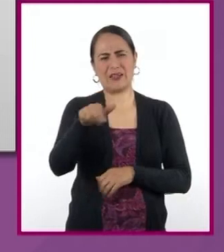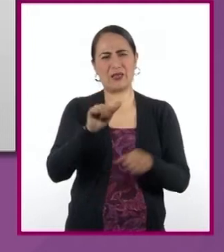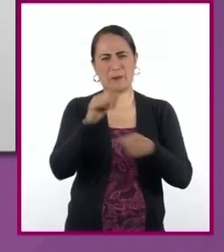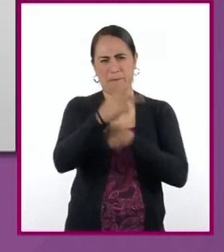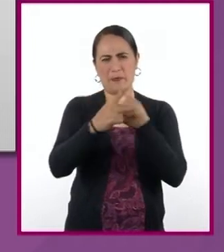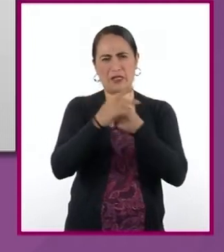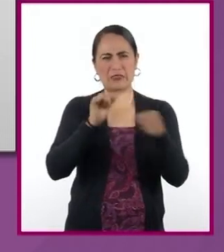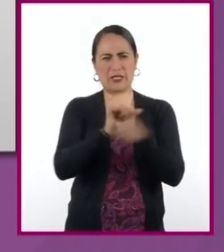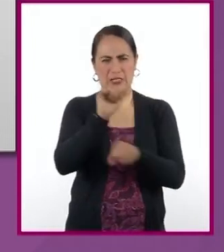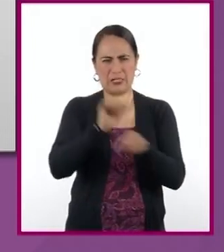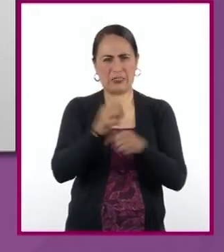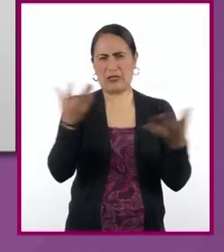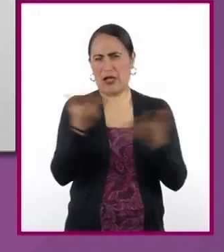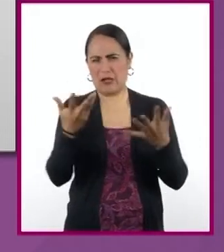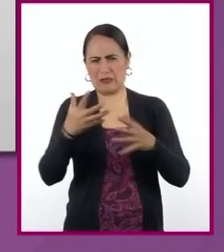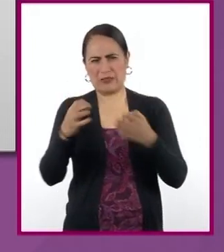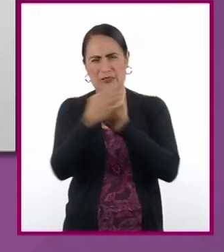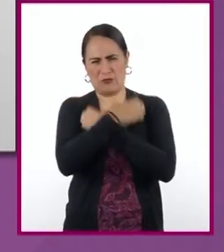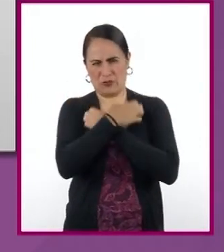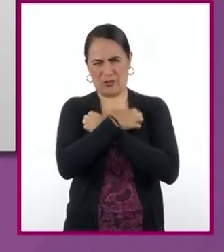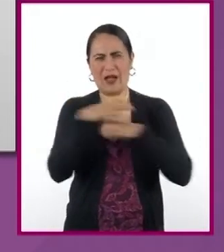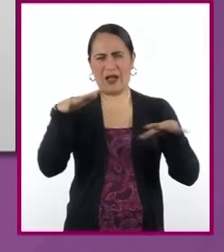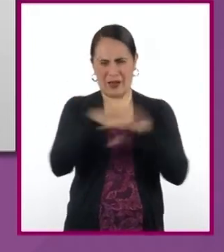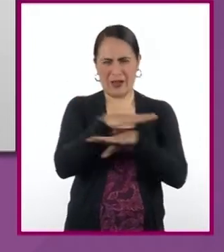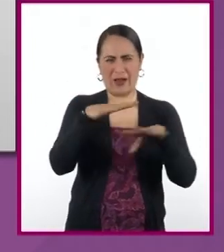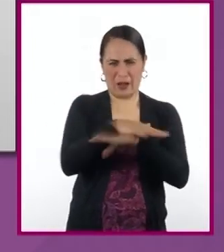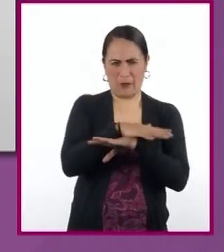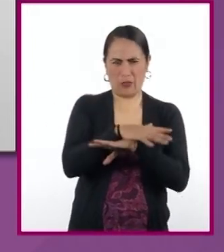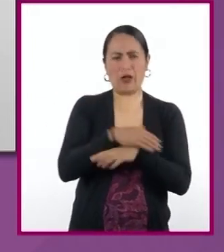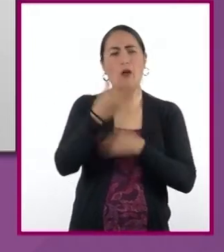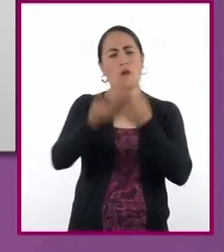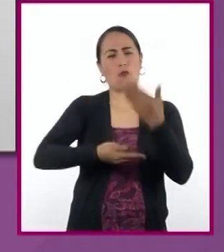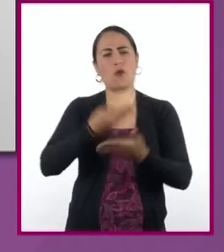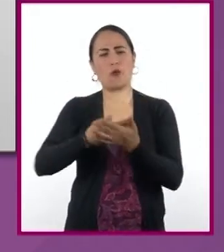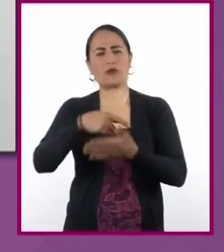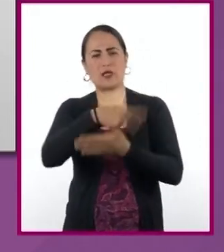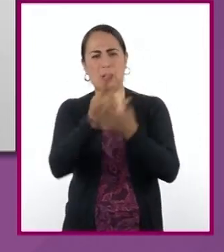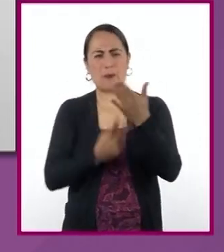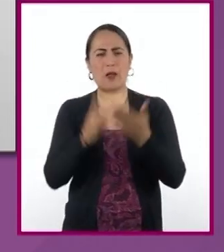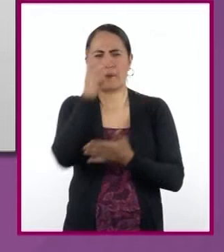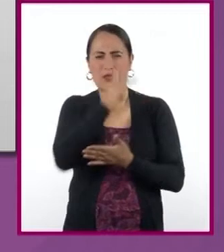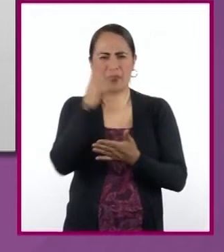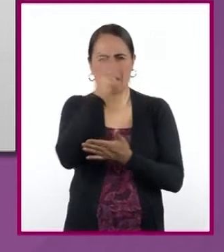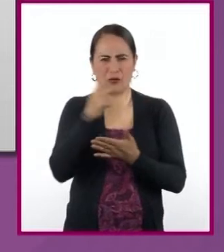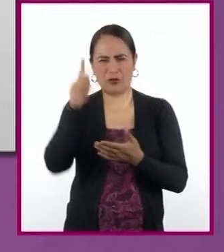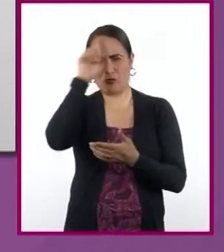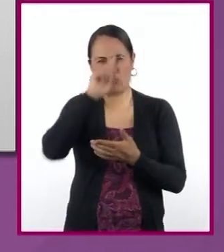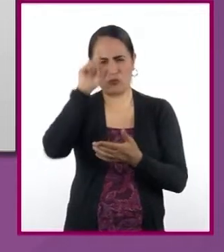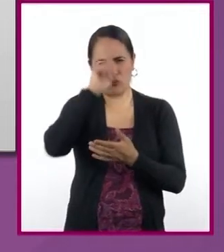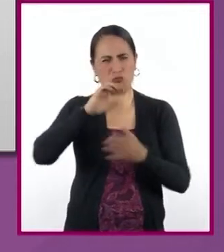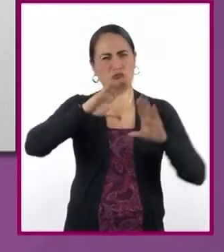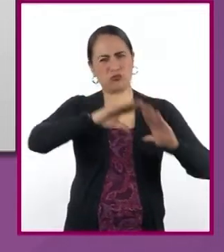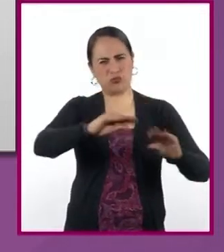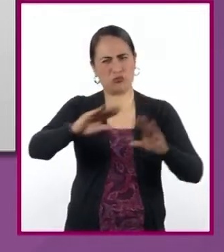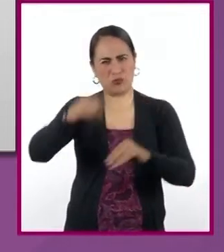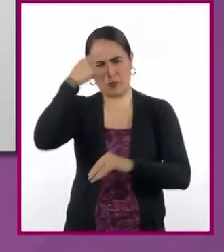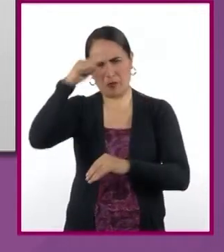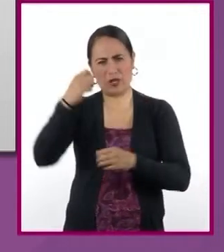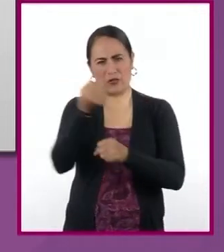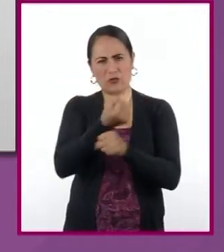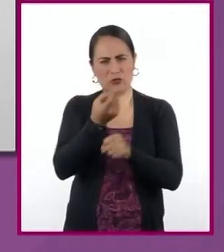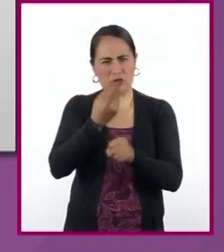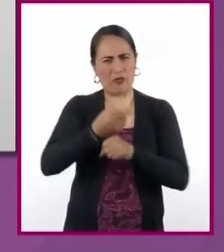una acción educativa importante. Se trató de la propuesta de un plan pedagógico didáctico para la superación de nuestra